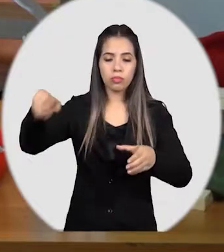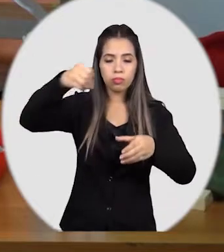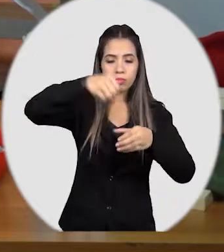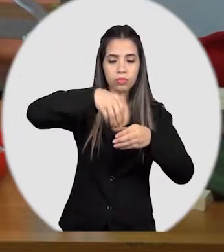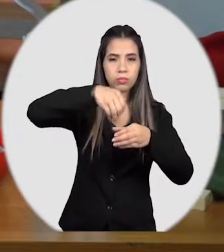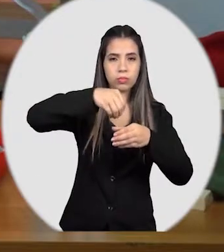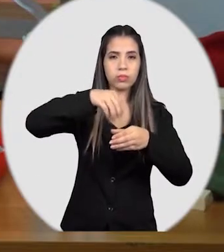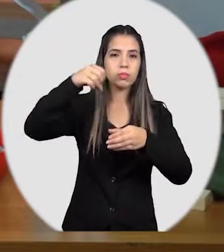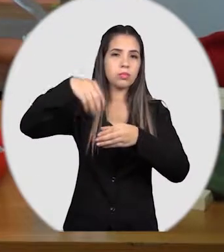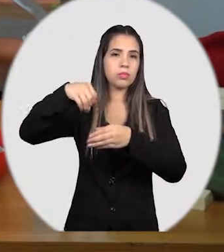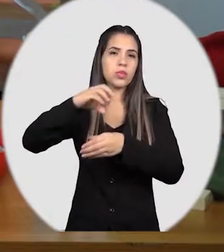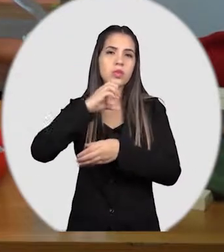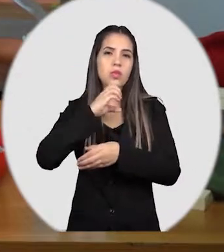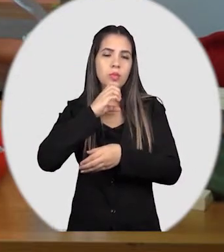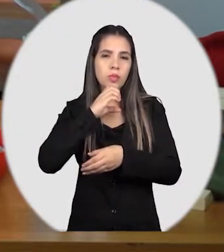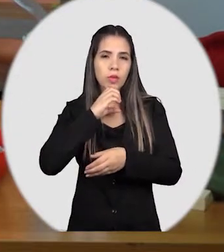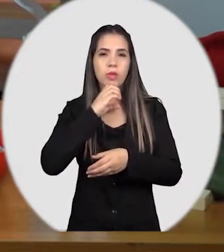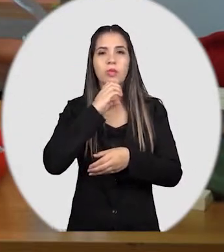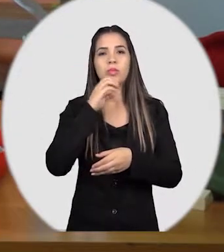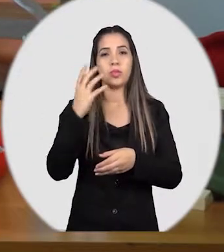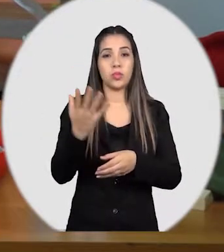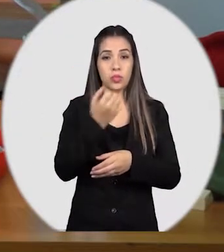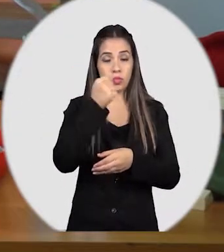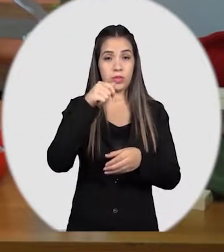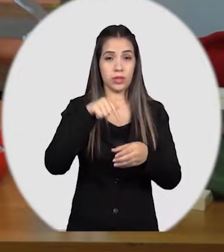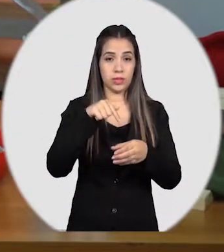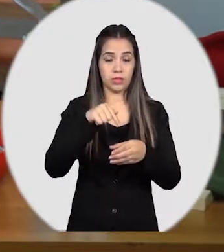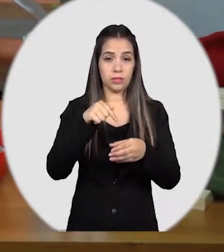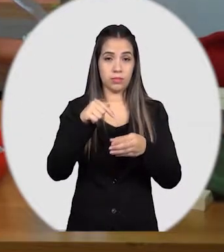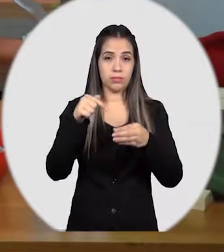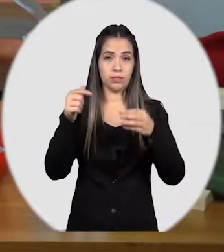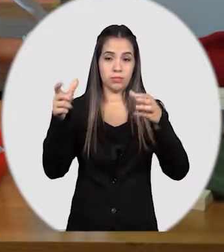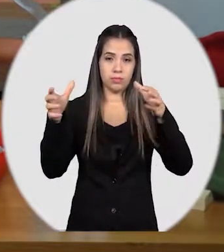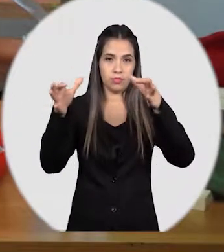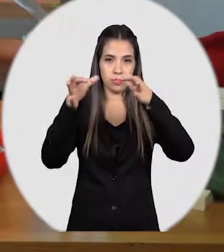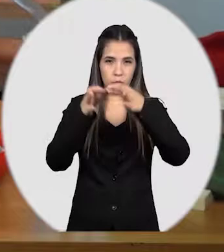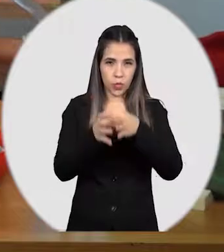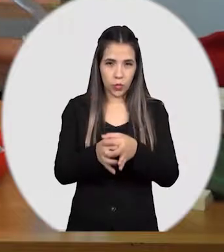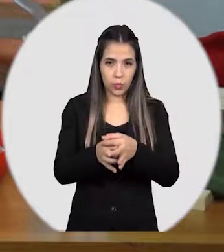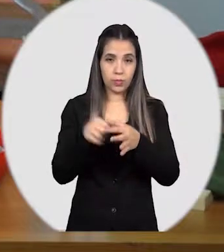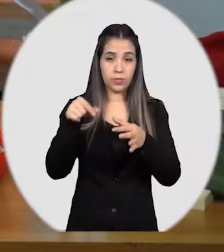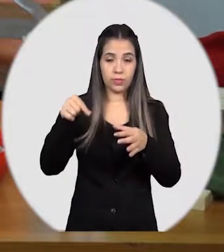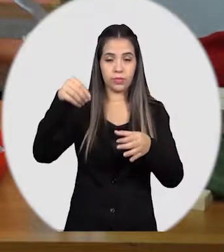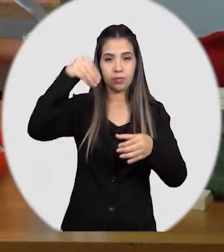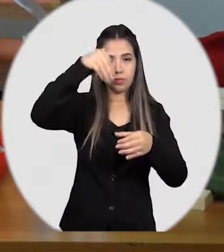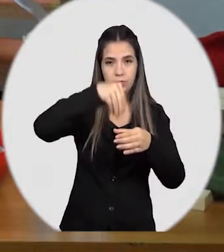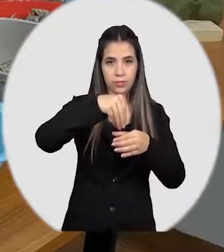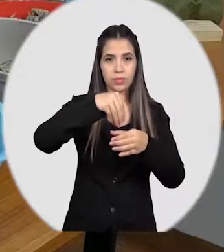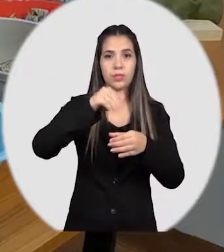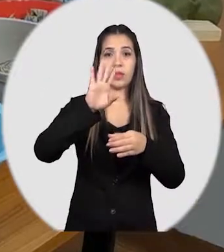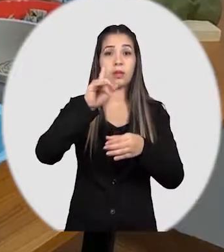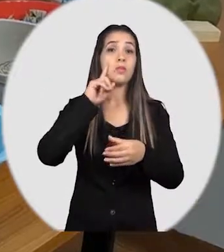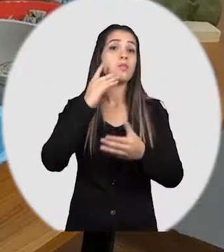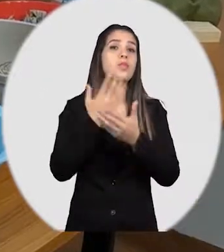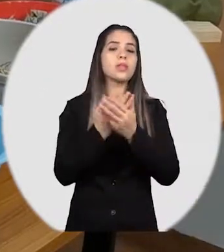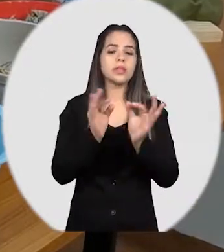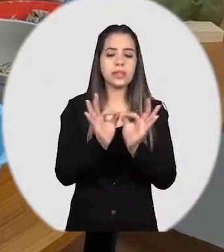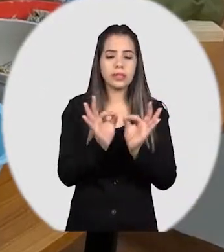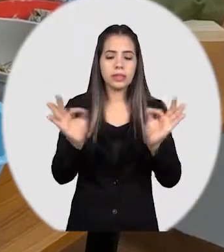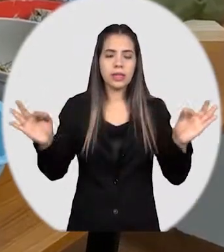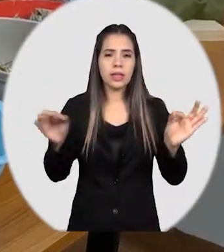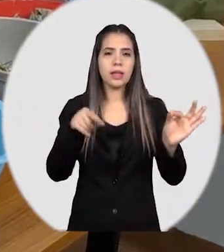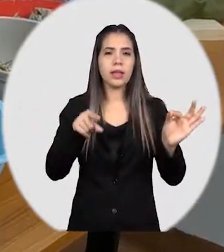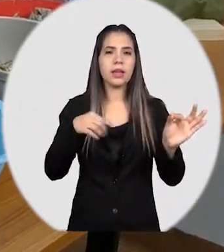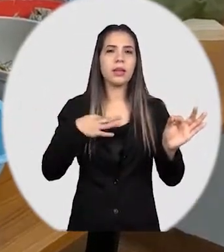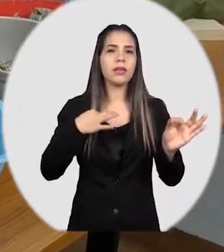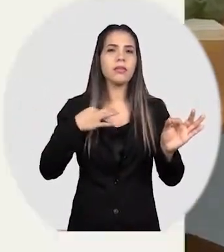ir cargando. En este caso yo hice un modelo que es así de cuadritos y esta parte tiene